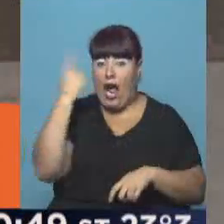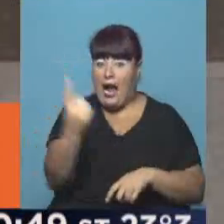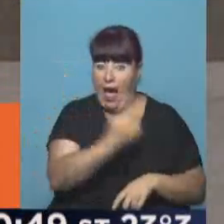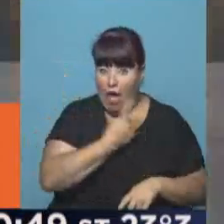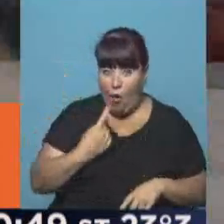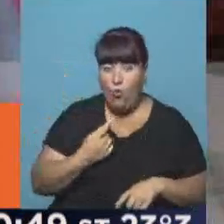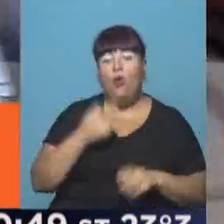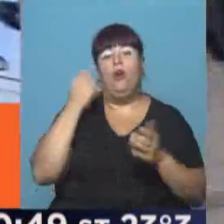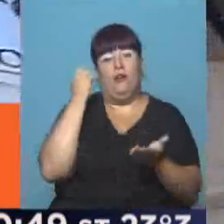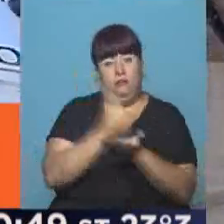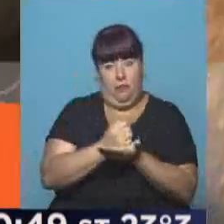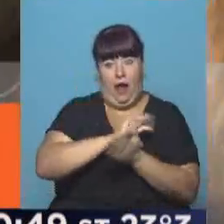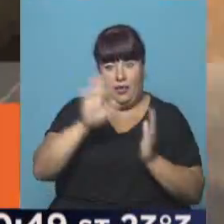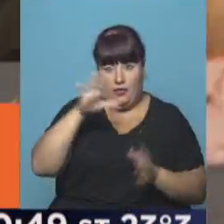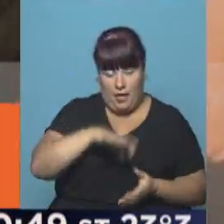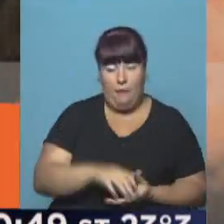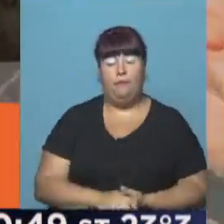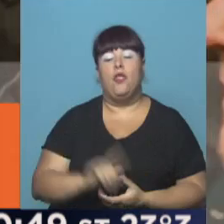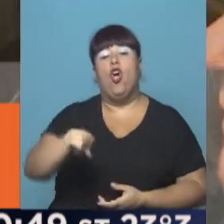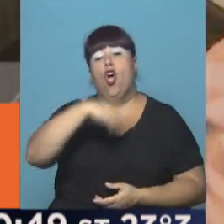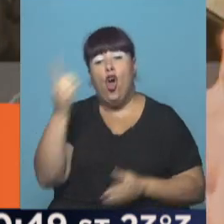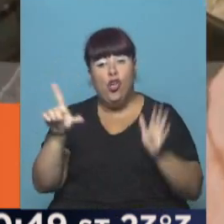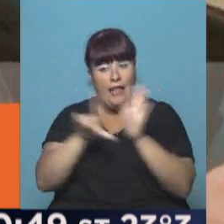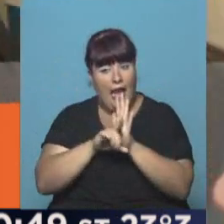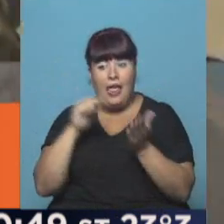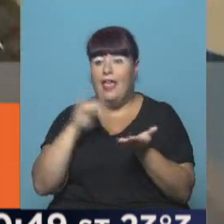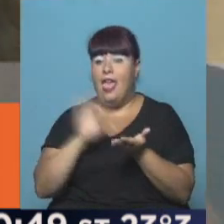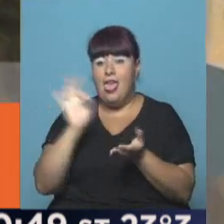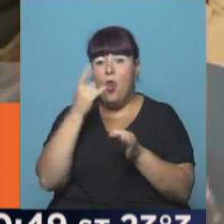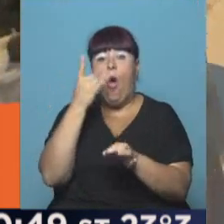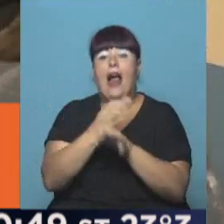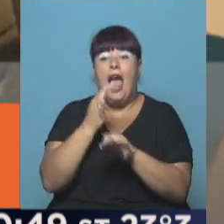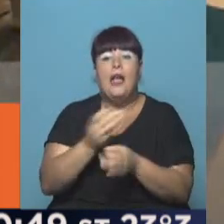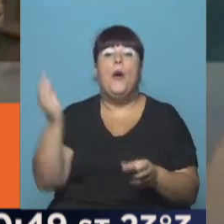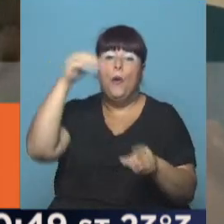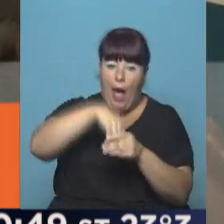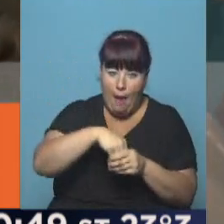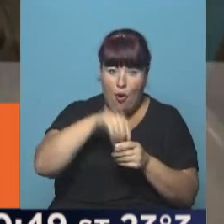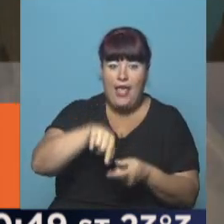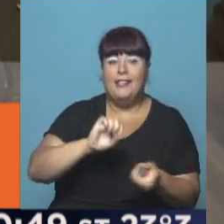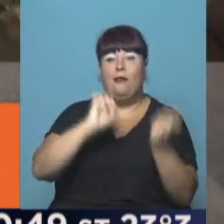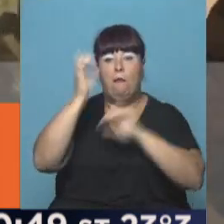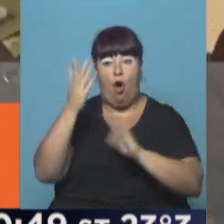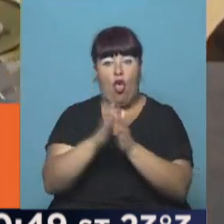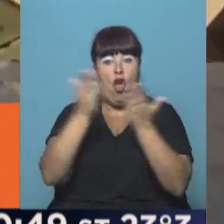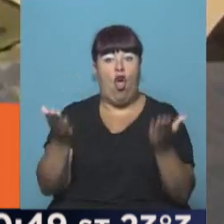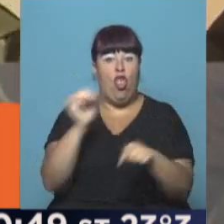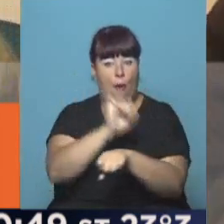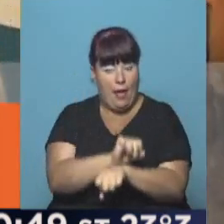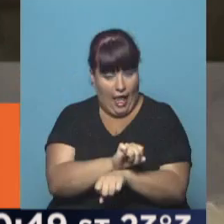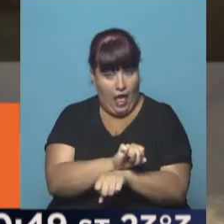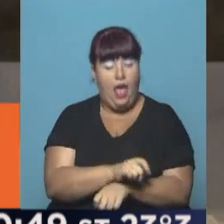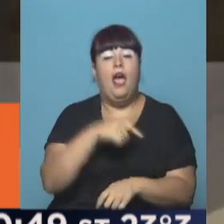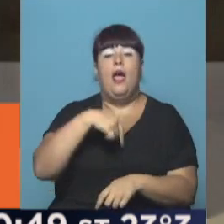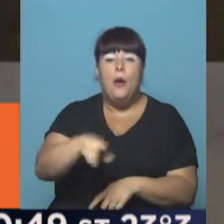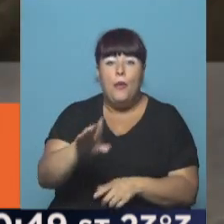que sentaron jurisprudencia. Otras leyes que no estaban tipificadas, que serán incluidas en esta modernización del Código Penal,